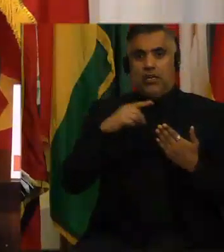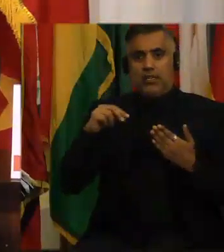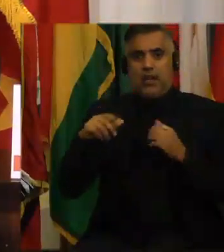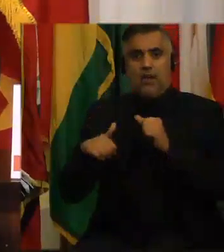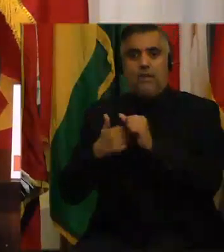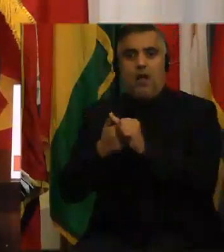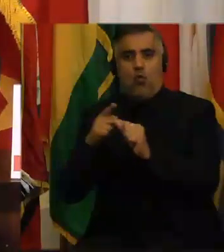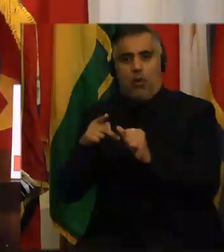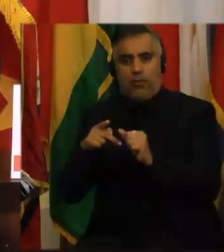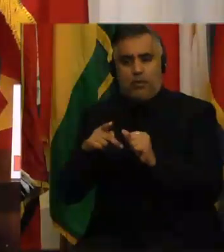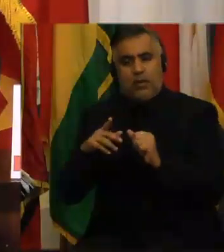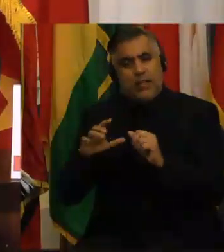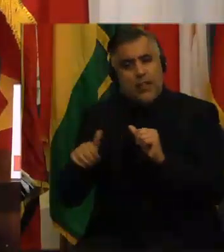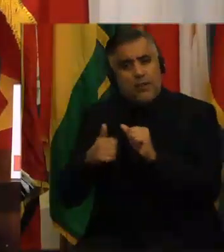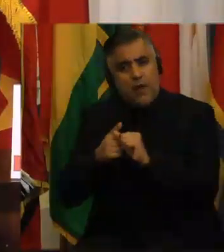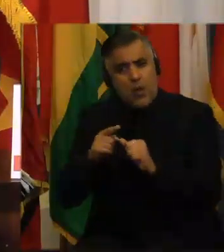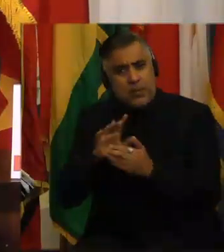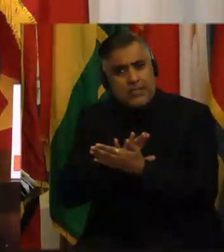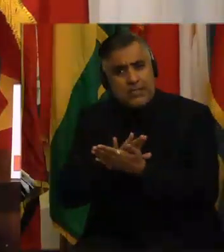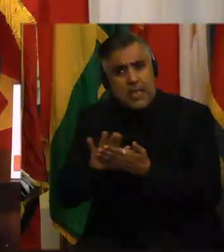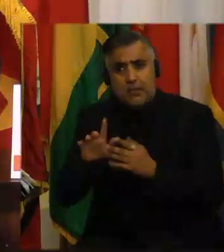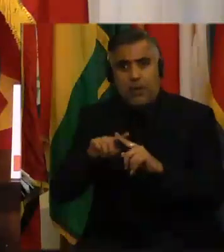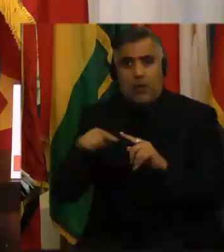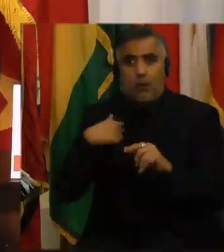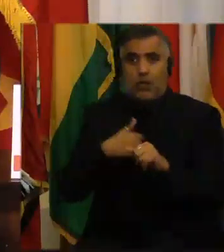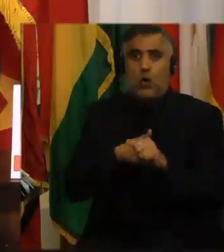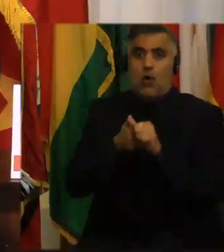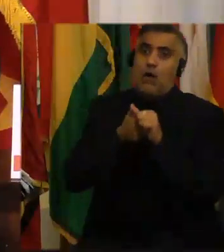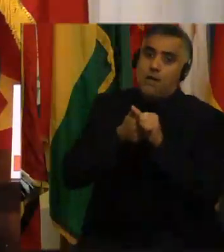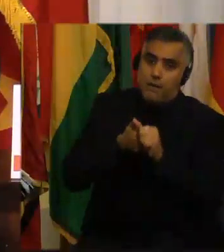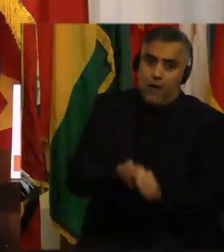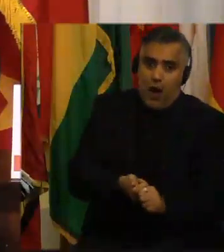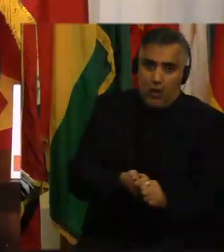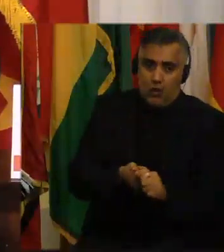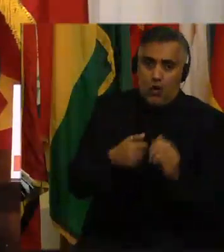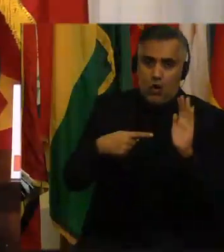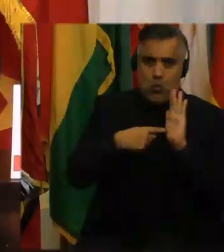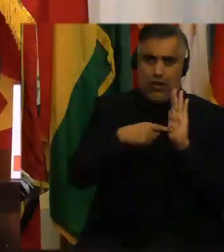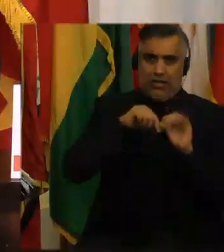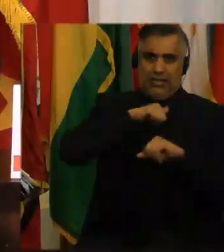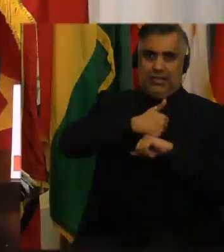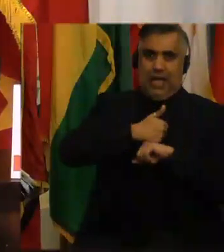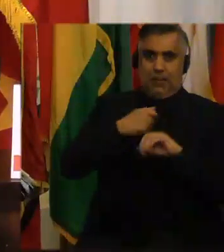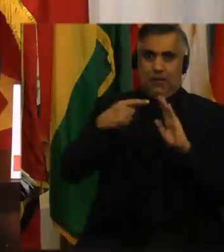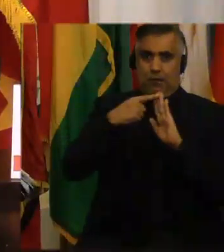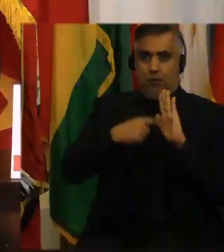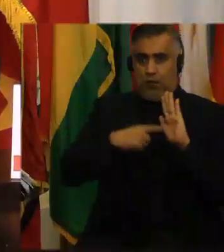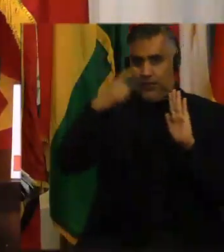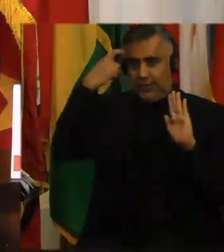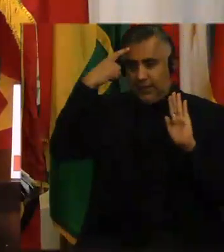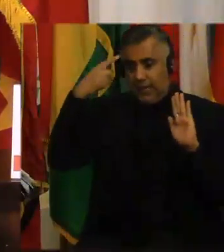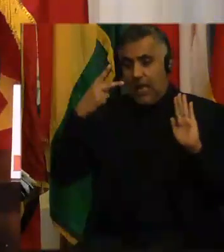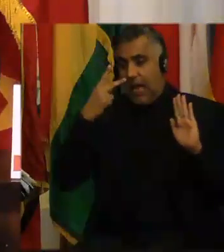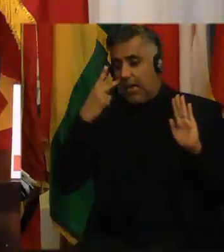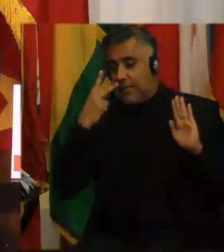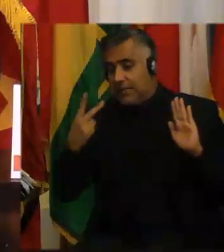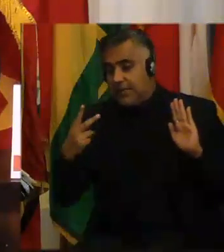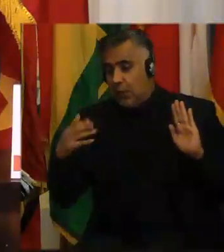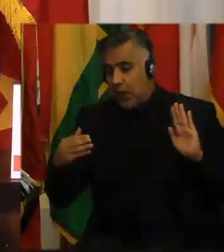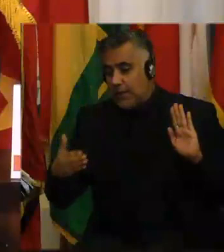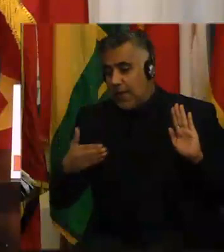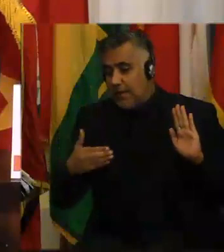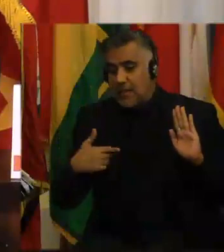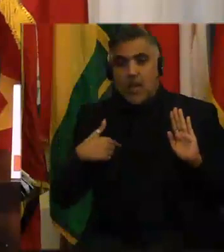seguimos las obligaciones que la comisión establece para los estados y vemos cuáles son los avances, no nos sirve de